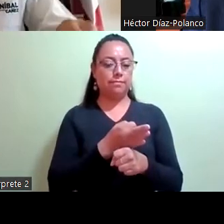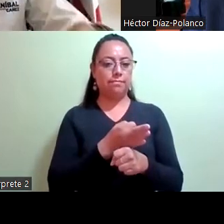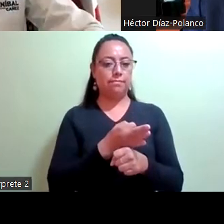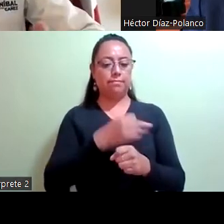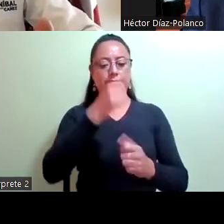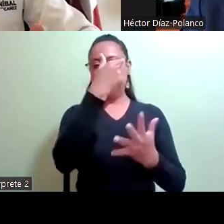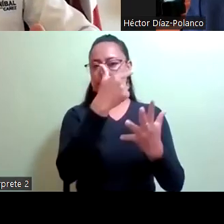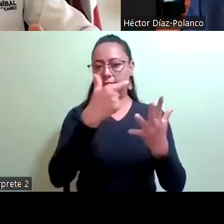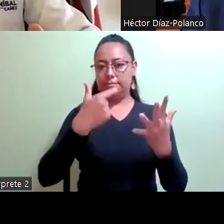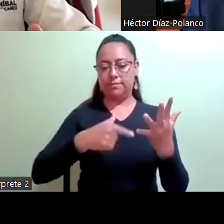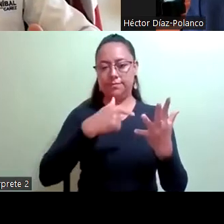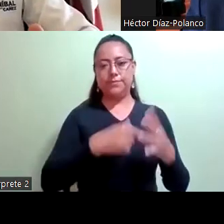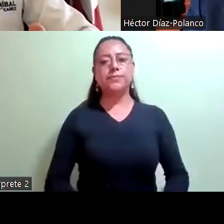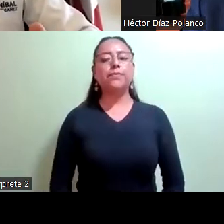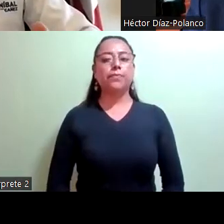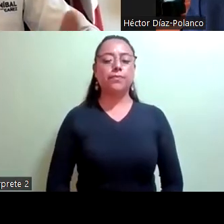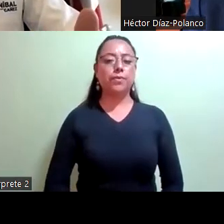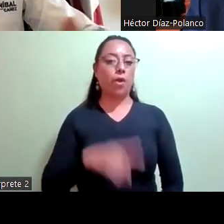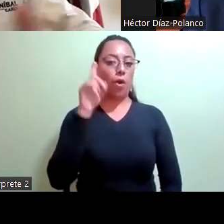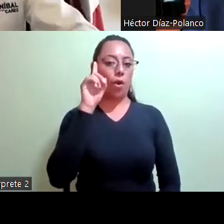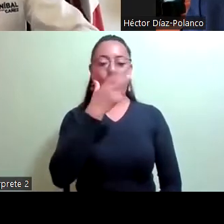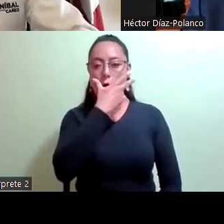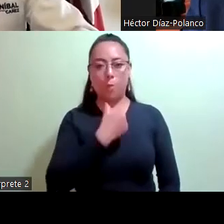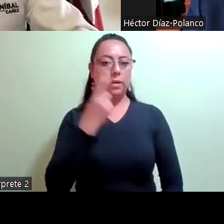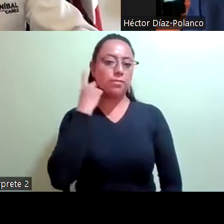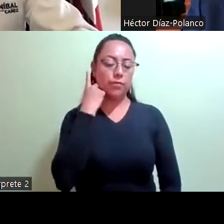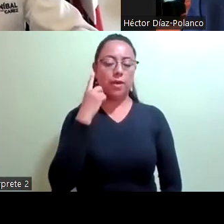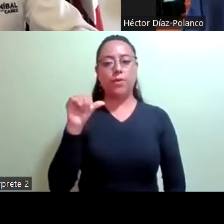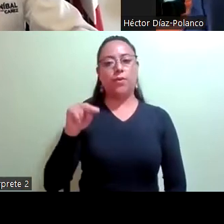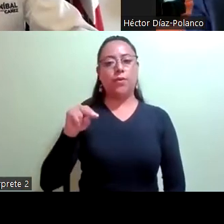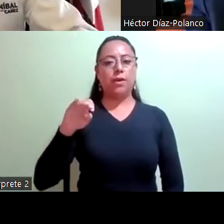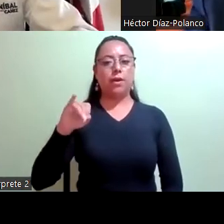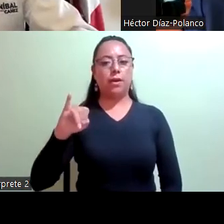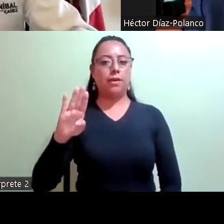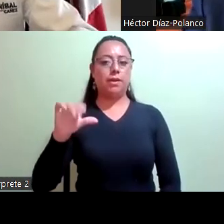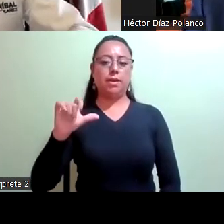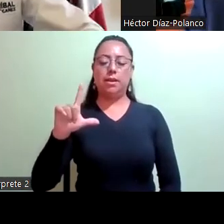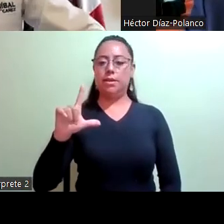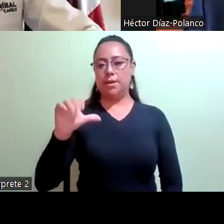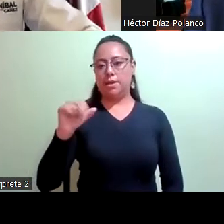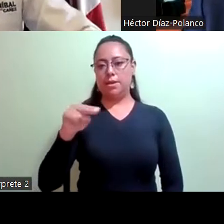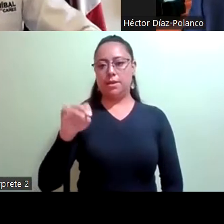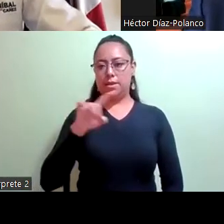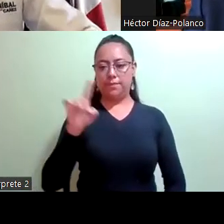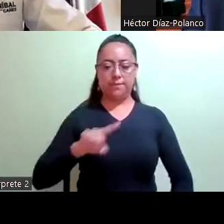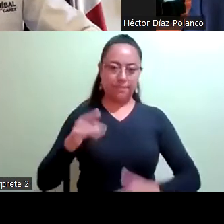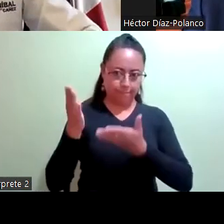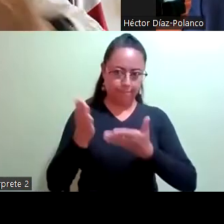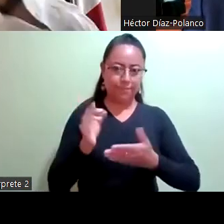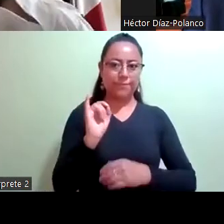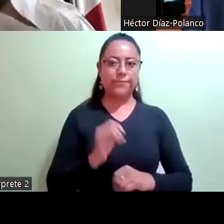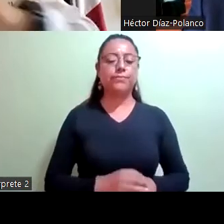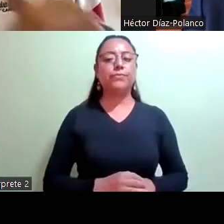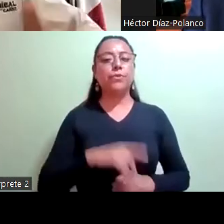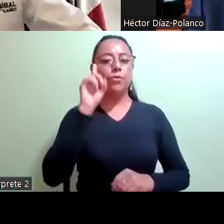asistencia. Diputado Aníbal Alejandro Cañas Morales. Cañas Morales, presente. Diputada Miriam Valeria Cruz